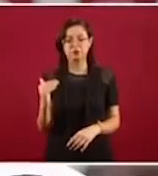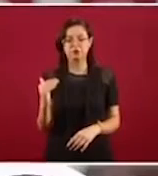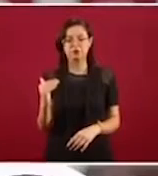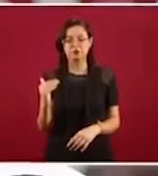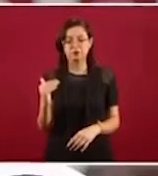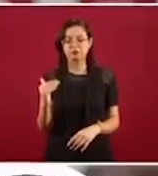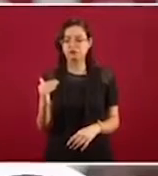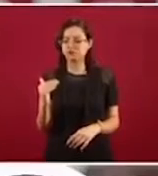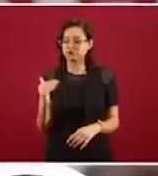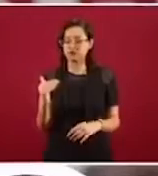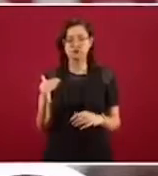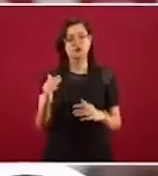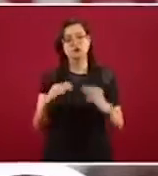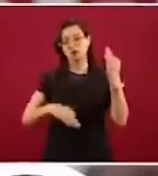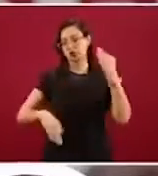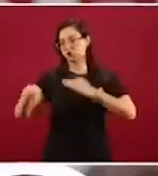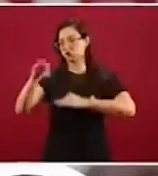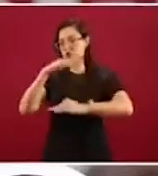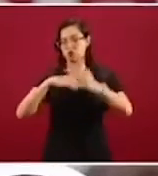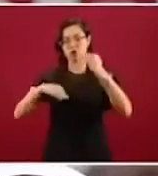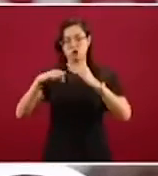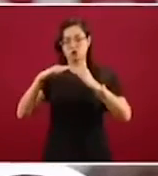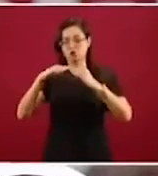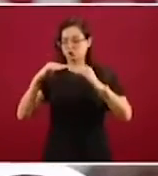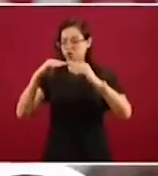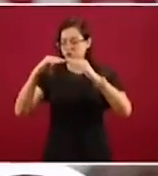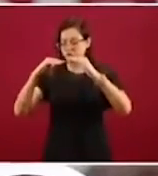y así, hacia abajo.